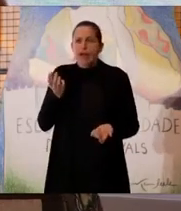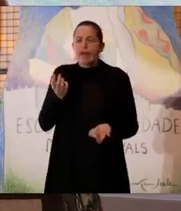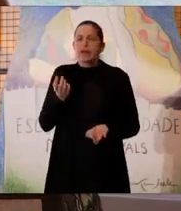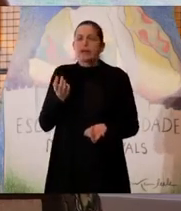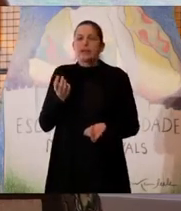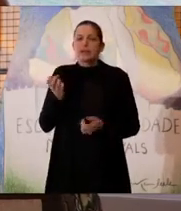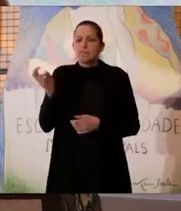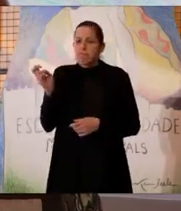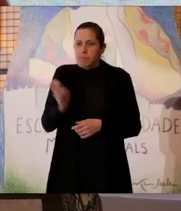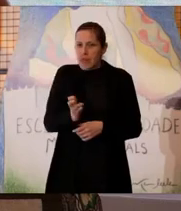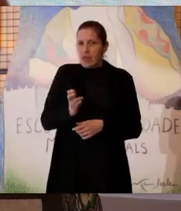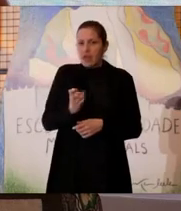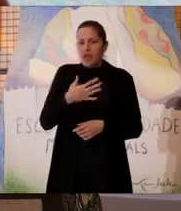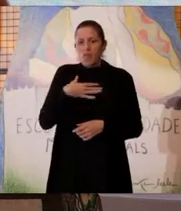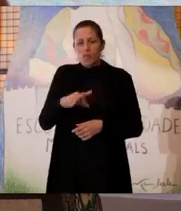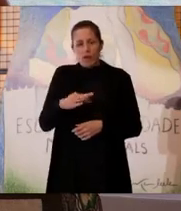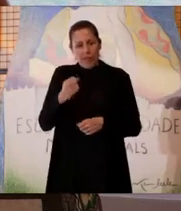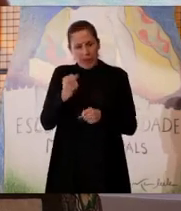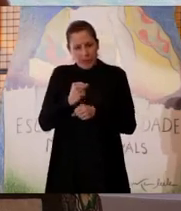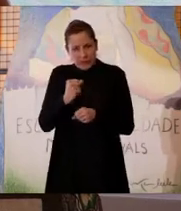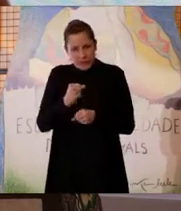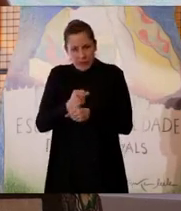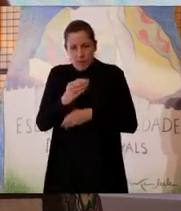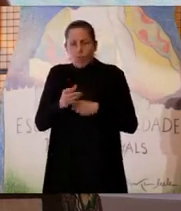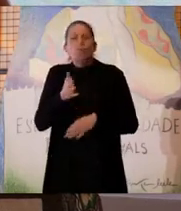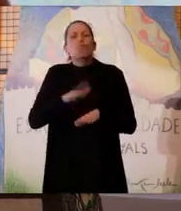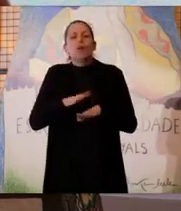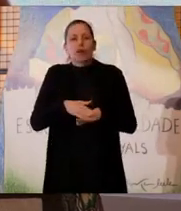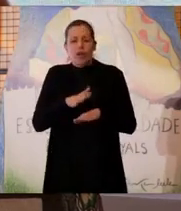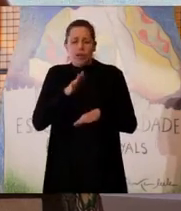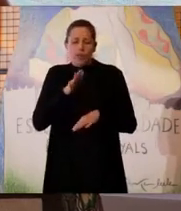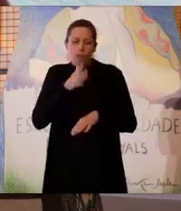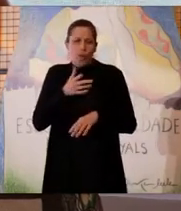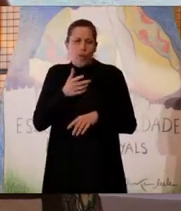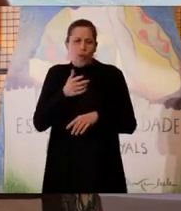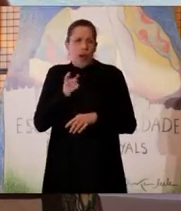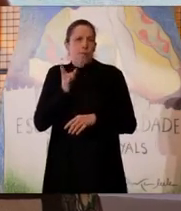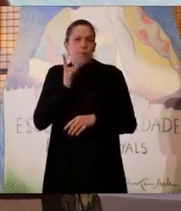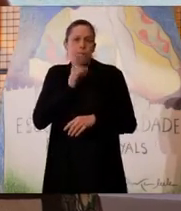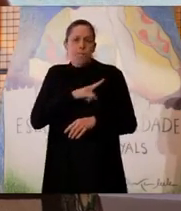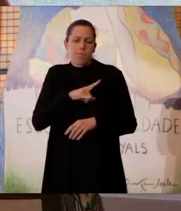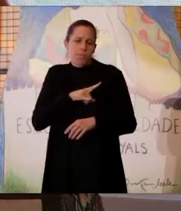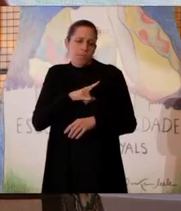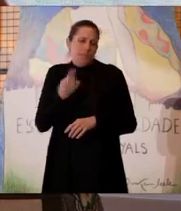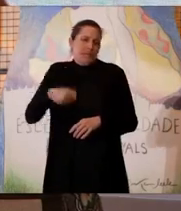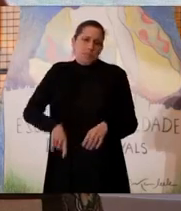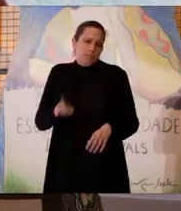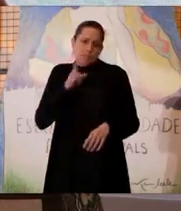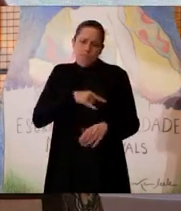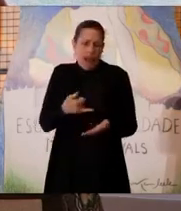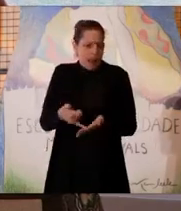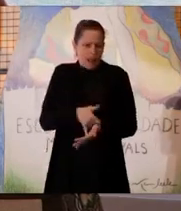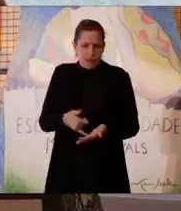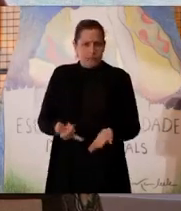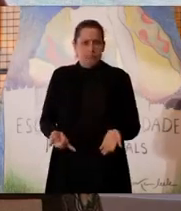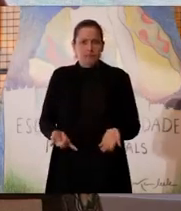hacer ese trabajo fue porque ese trabajo está mal pagado y no tiene nada que ver con lo que vale realmente A eso me refiero es decir